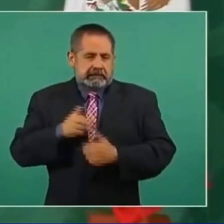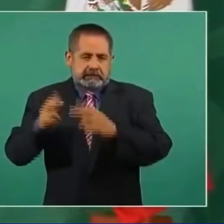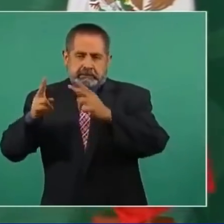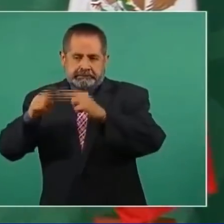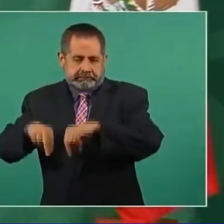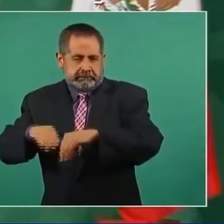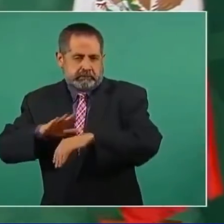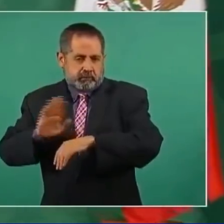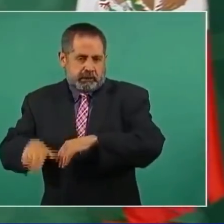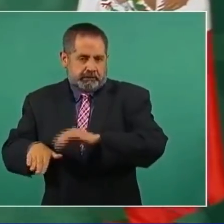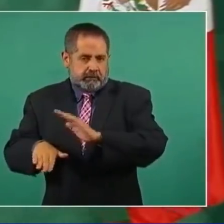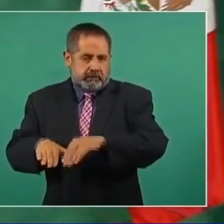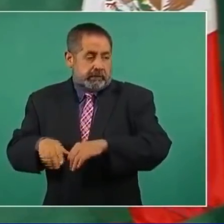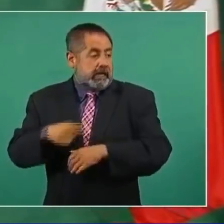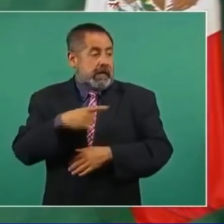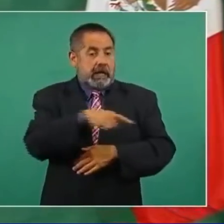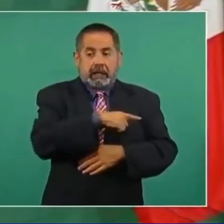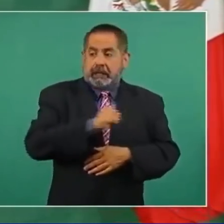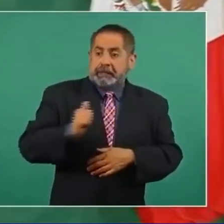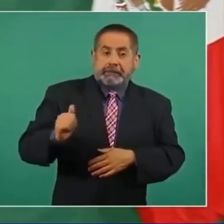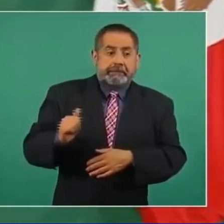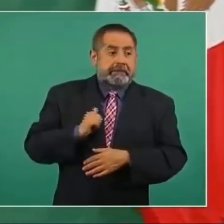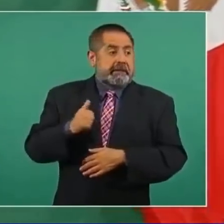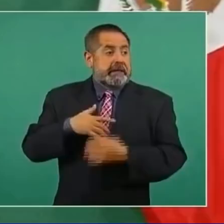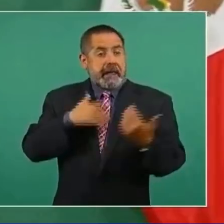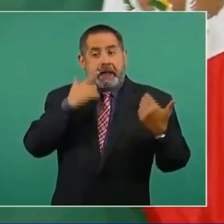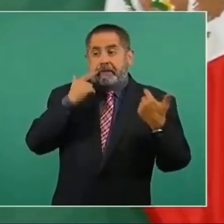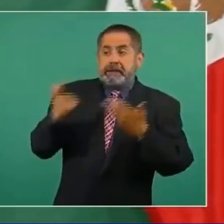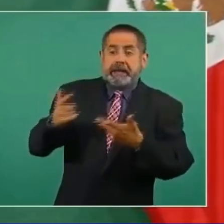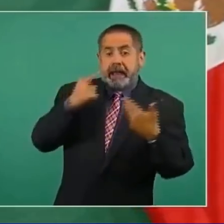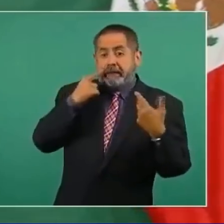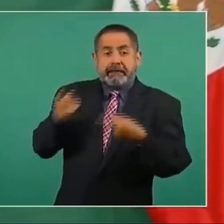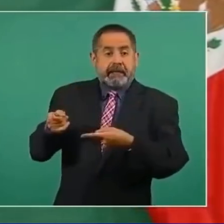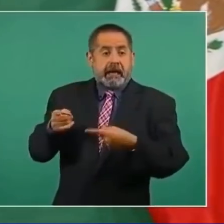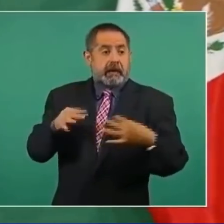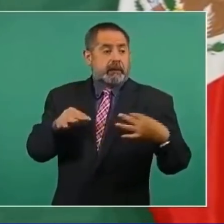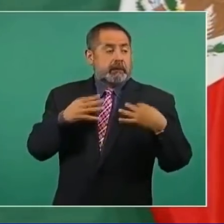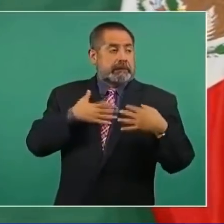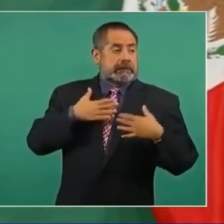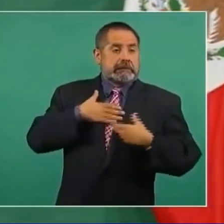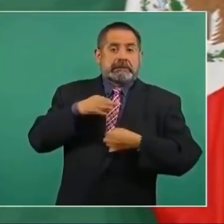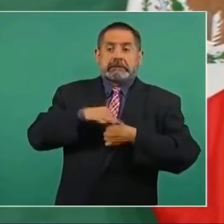accidente, esta desgracia, con propósitos electorales,